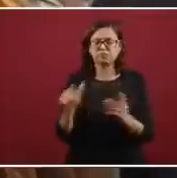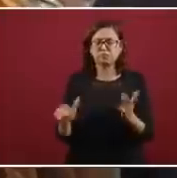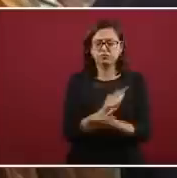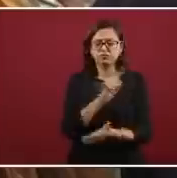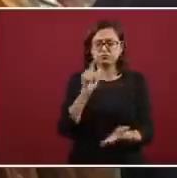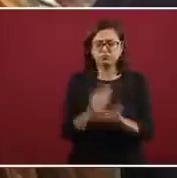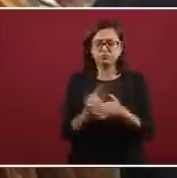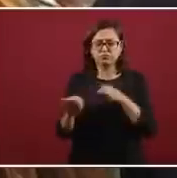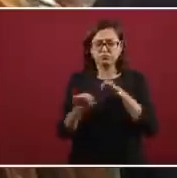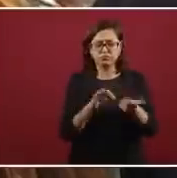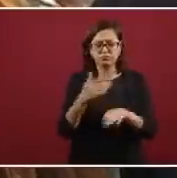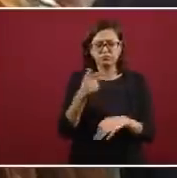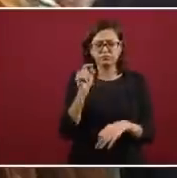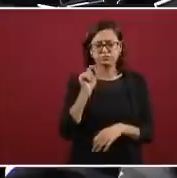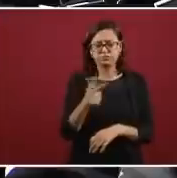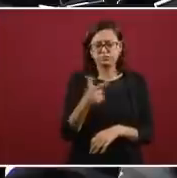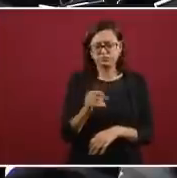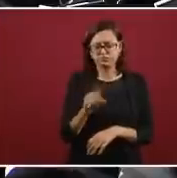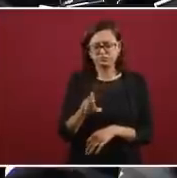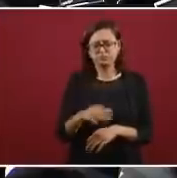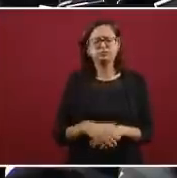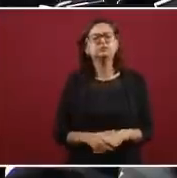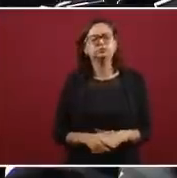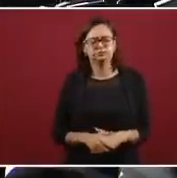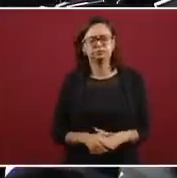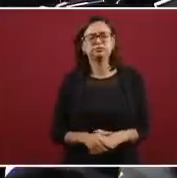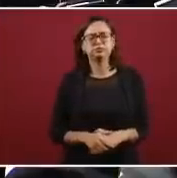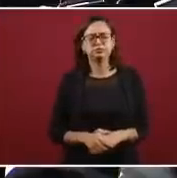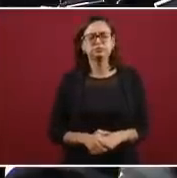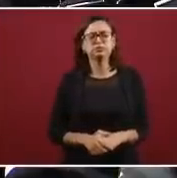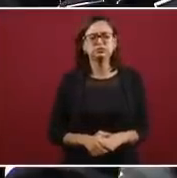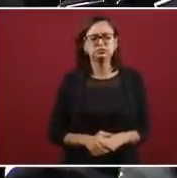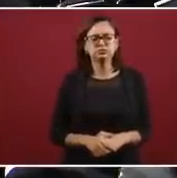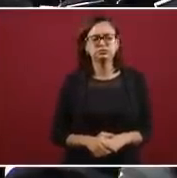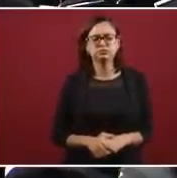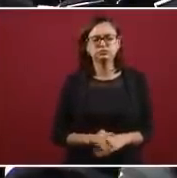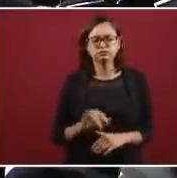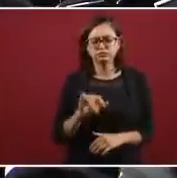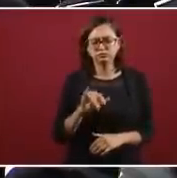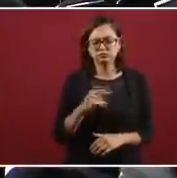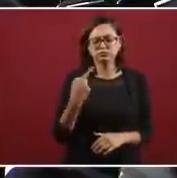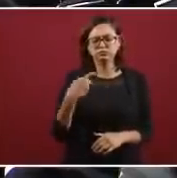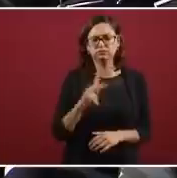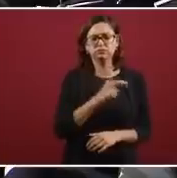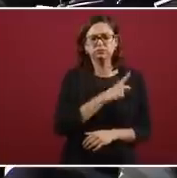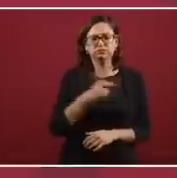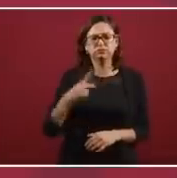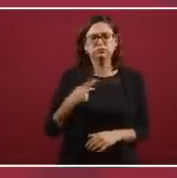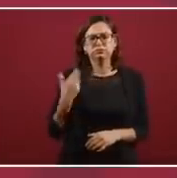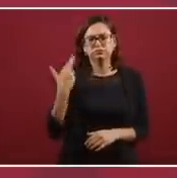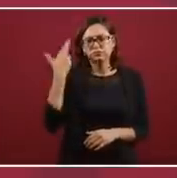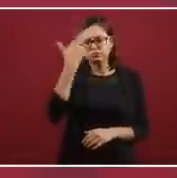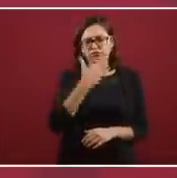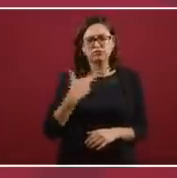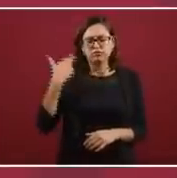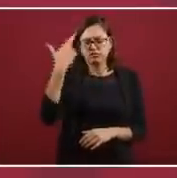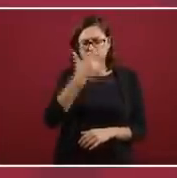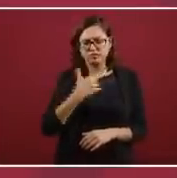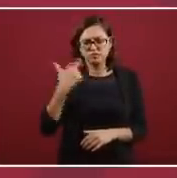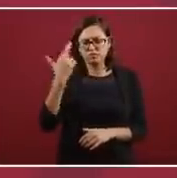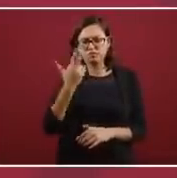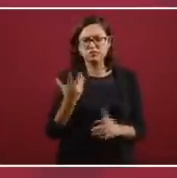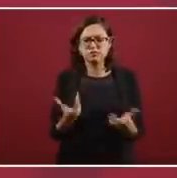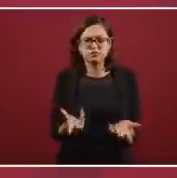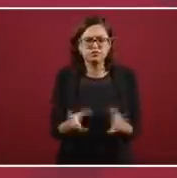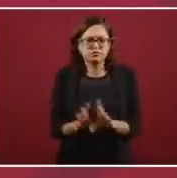trabajaen.gob? Sí, pero revisar cómo está